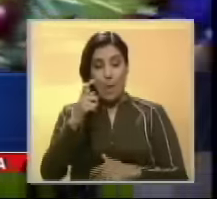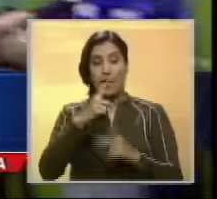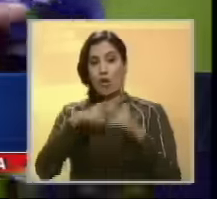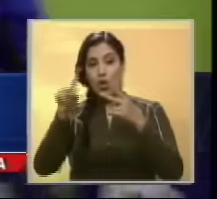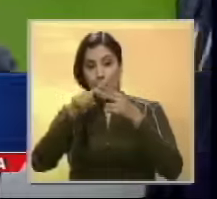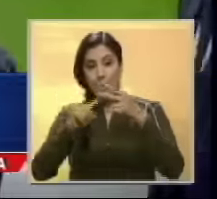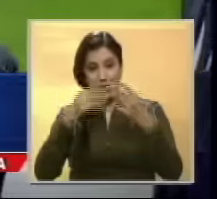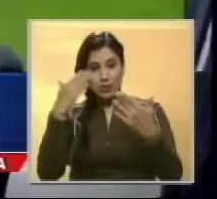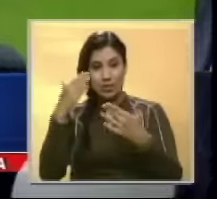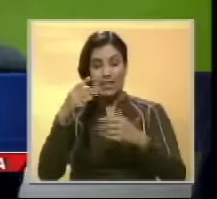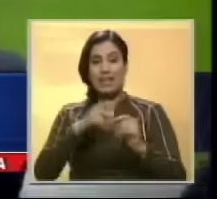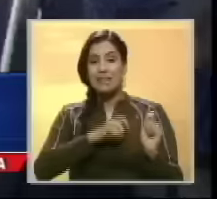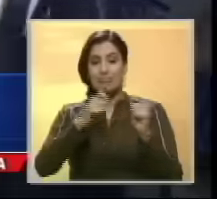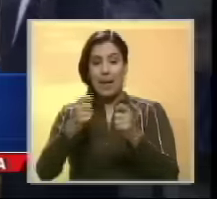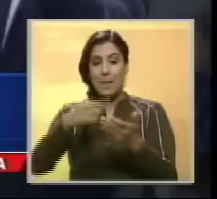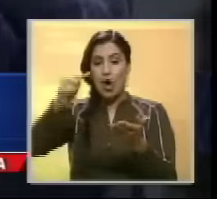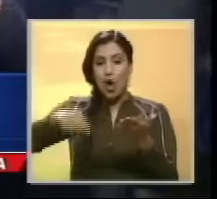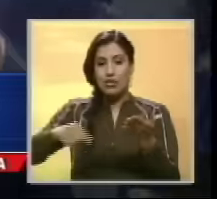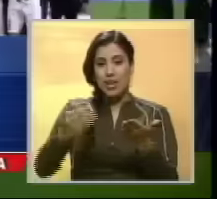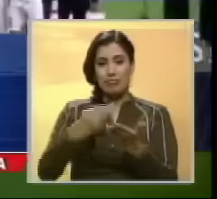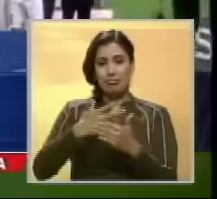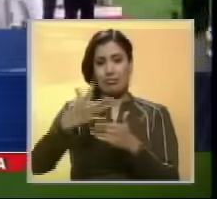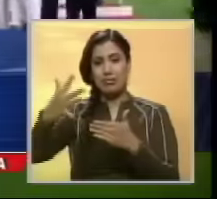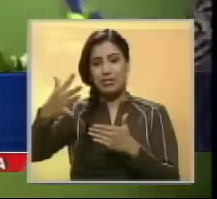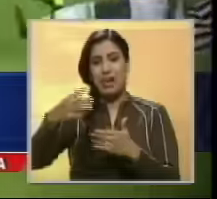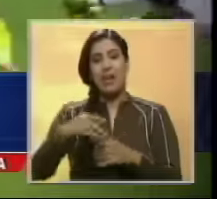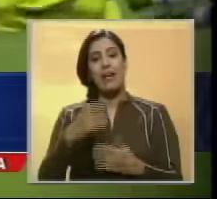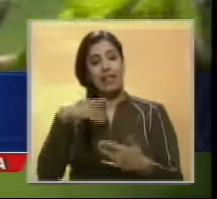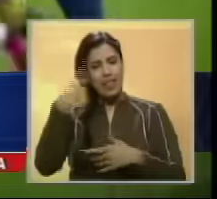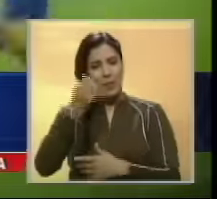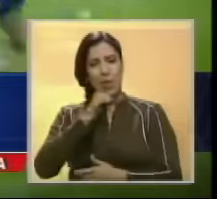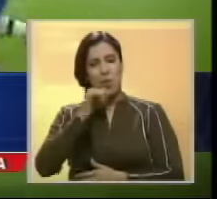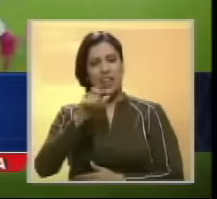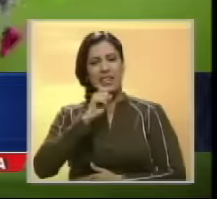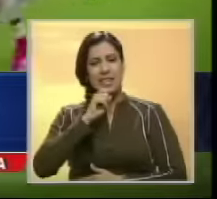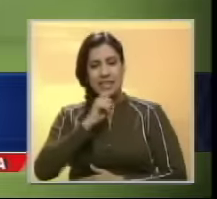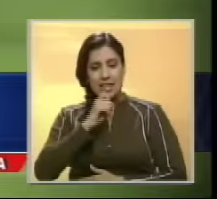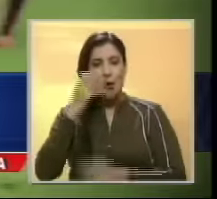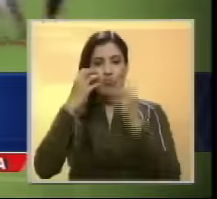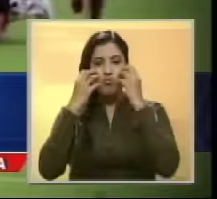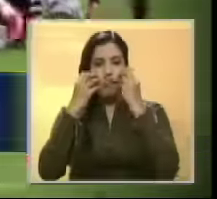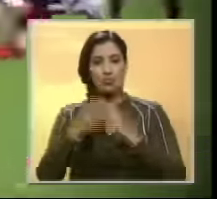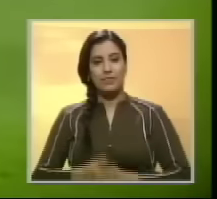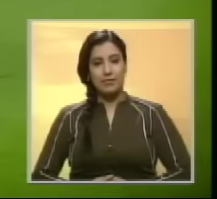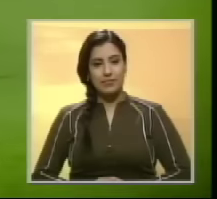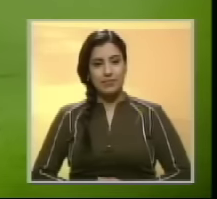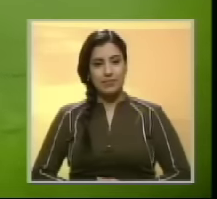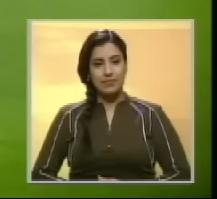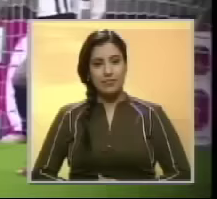barzagli extendieron Contrato con la Juventus los detalles en breve con Gregorio